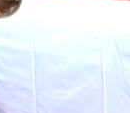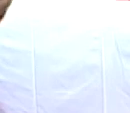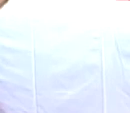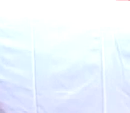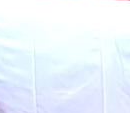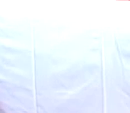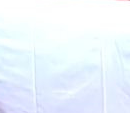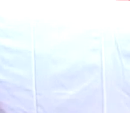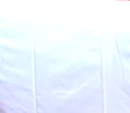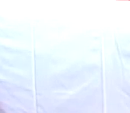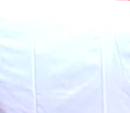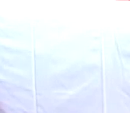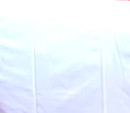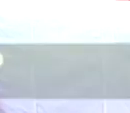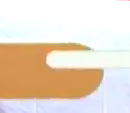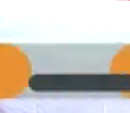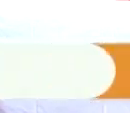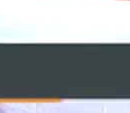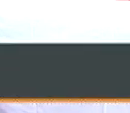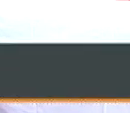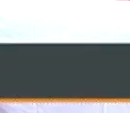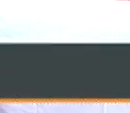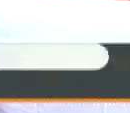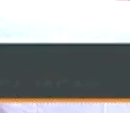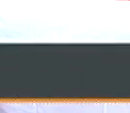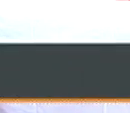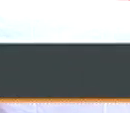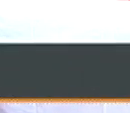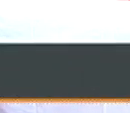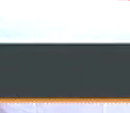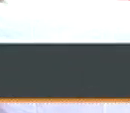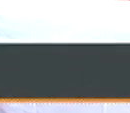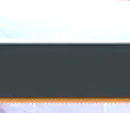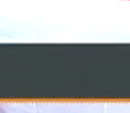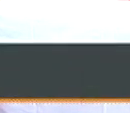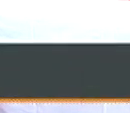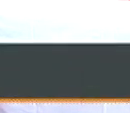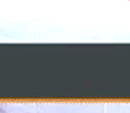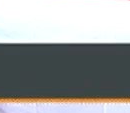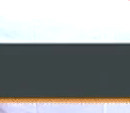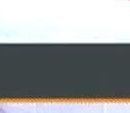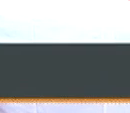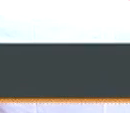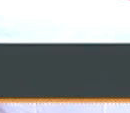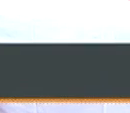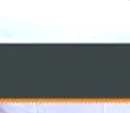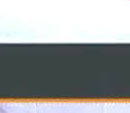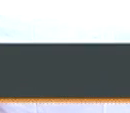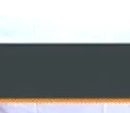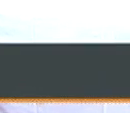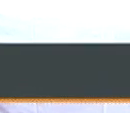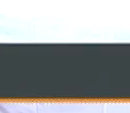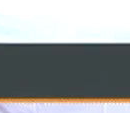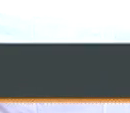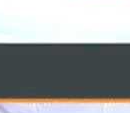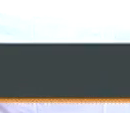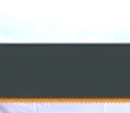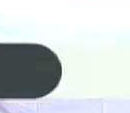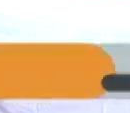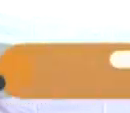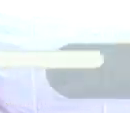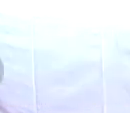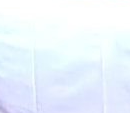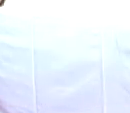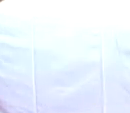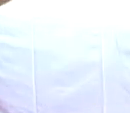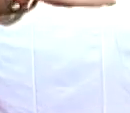No se detiene la jornada de trabajo de la máxima autoridad del país y es que a esta hora se desarrolla una importante reunión del alto mando político